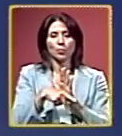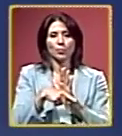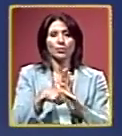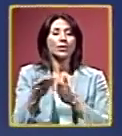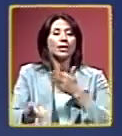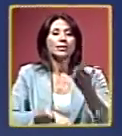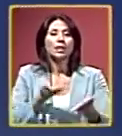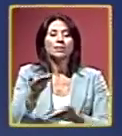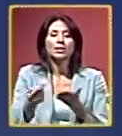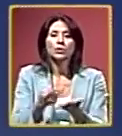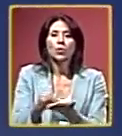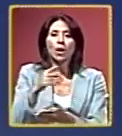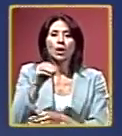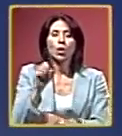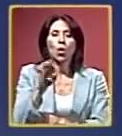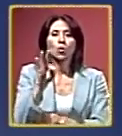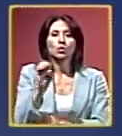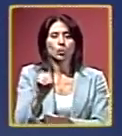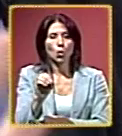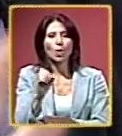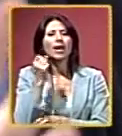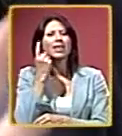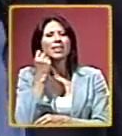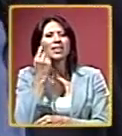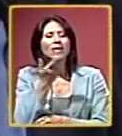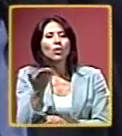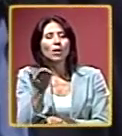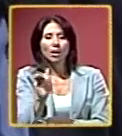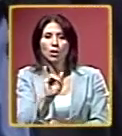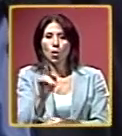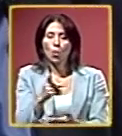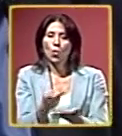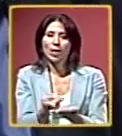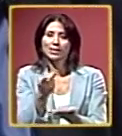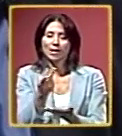al costo entendido como ese costo